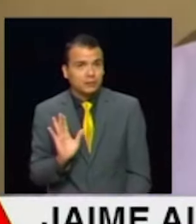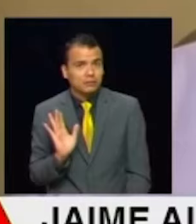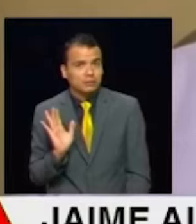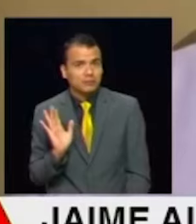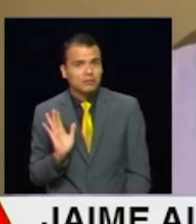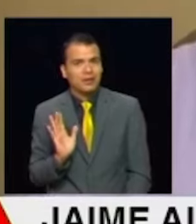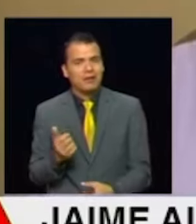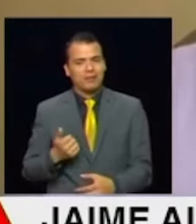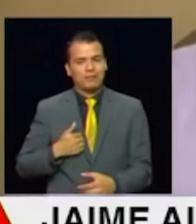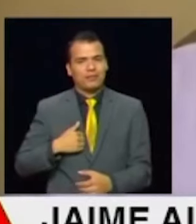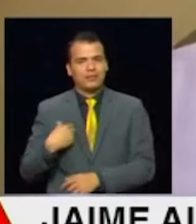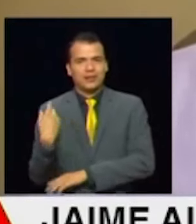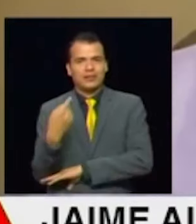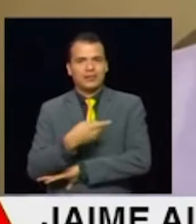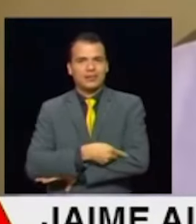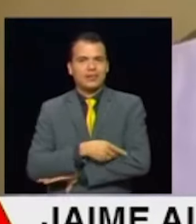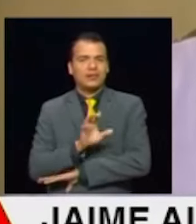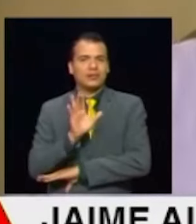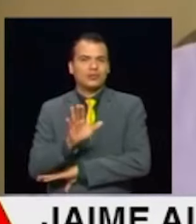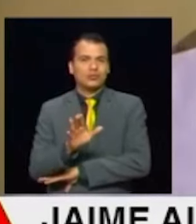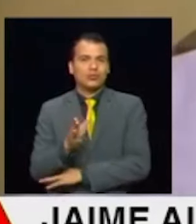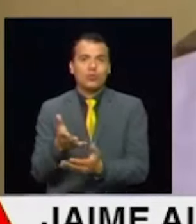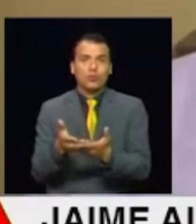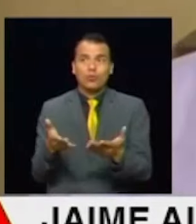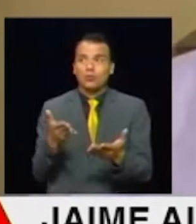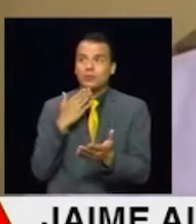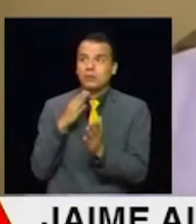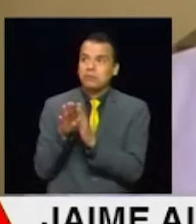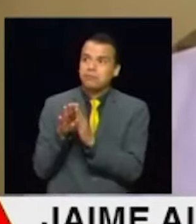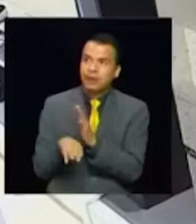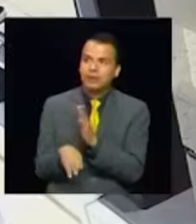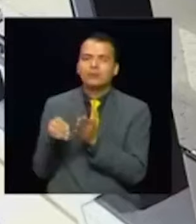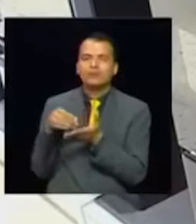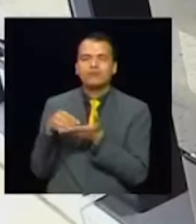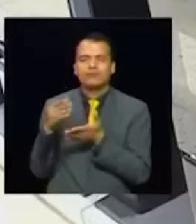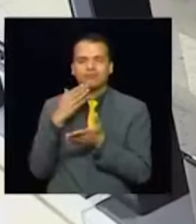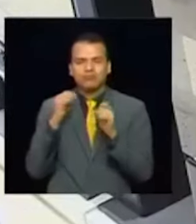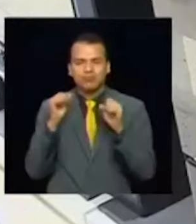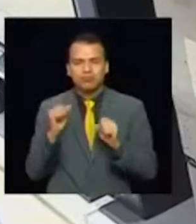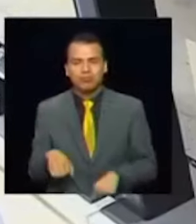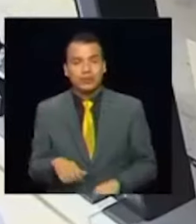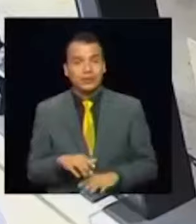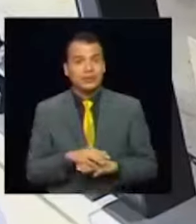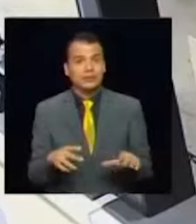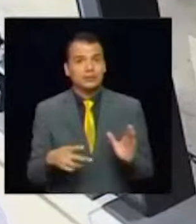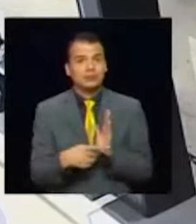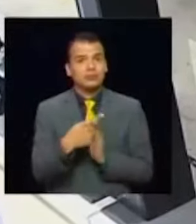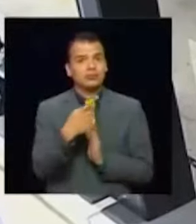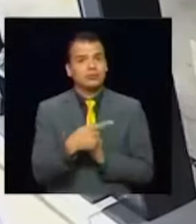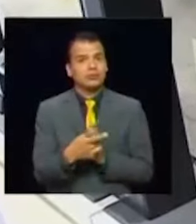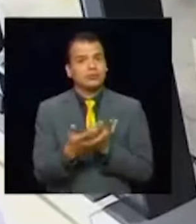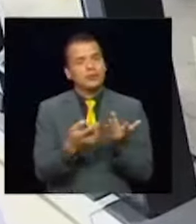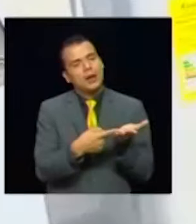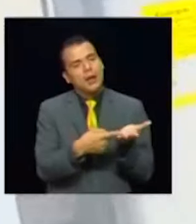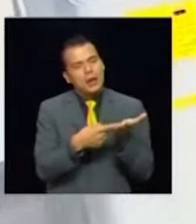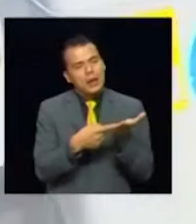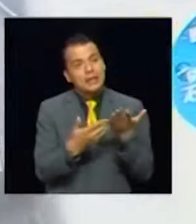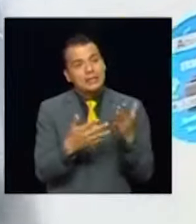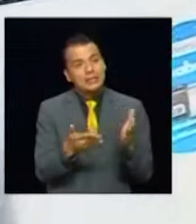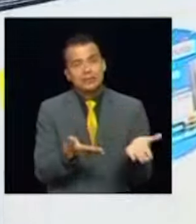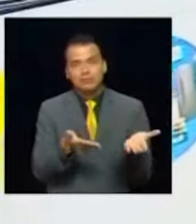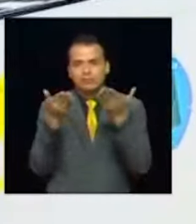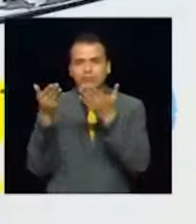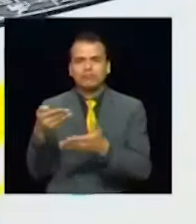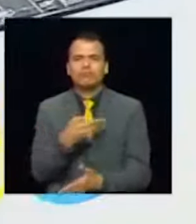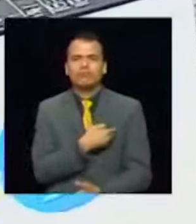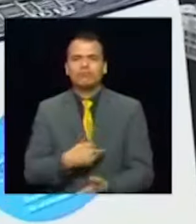acceder nuevamente a bienes a un mejor precio. El proyecto ahora pasará a conciliación y posteriormente a sanción